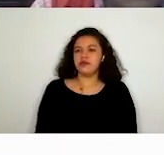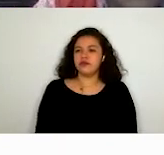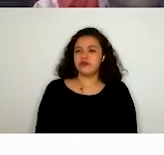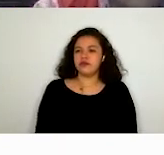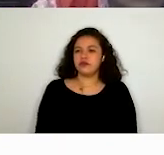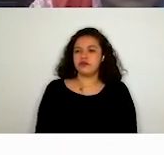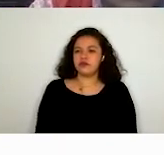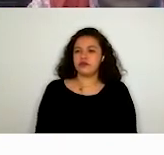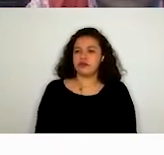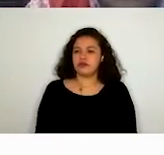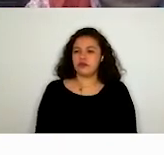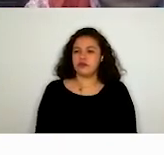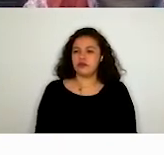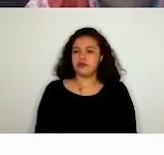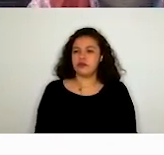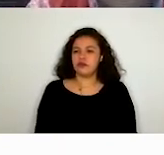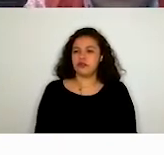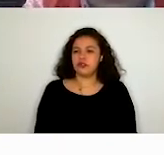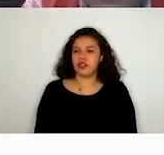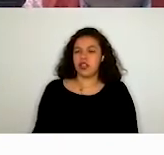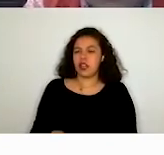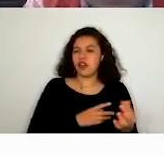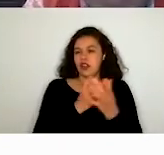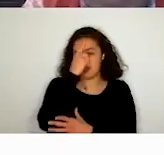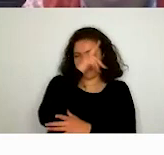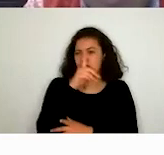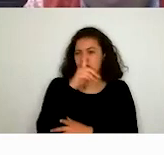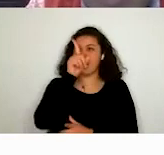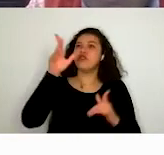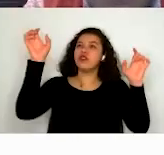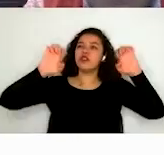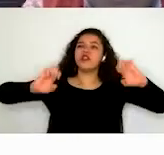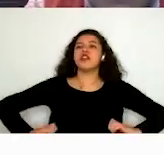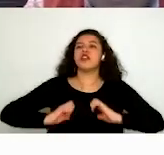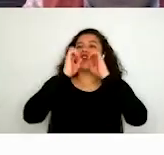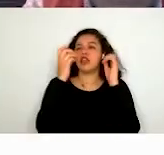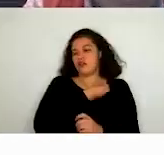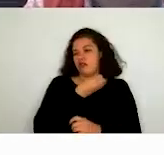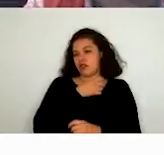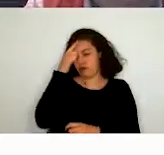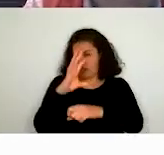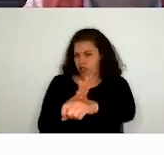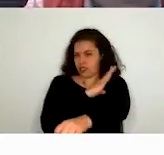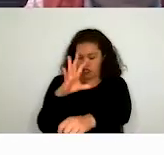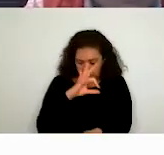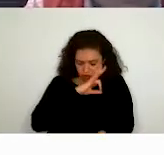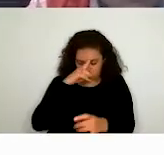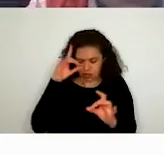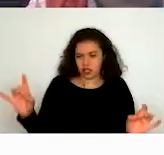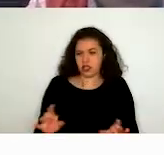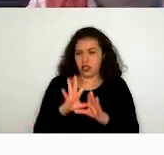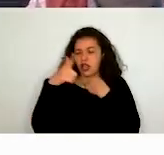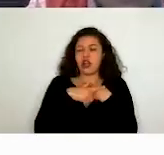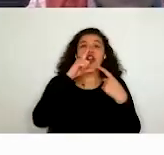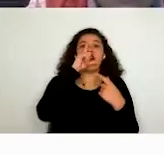Que la ruta de evacuación cuente con iluminación de emergencia soportada por un generador eléctrico que funcione en caso de que la alimentación